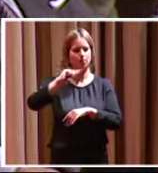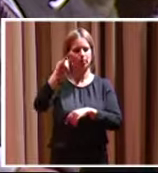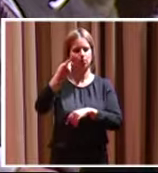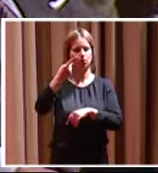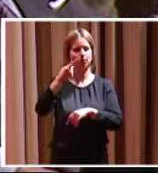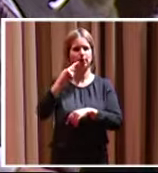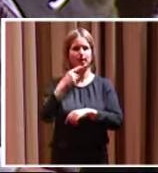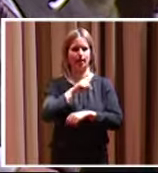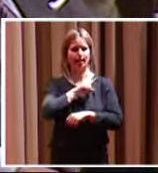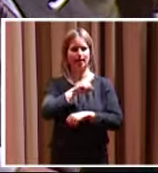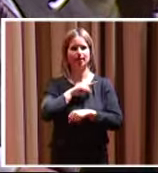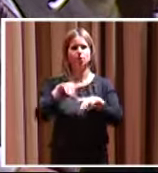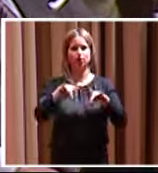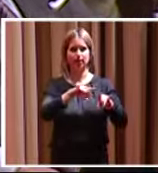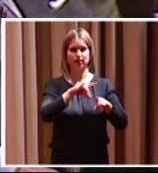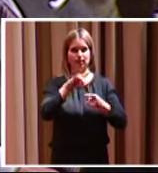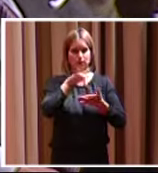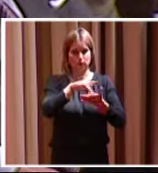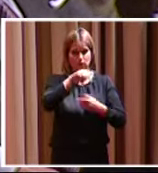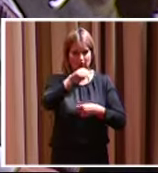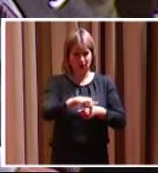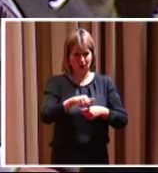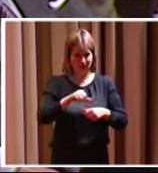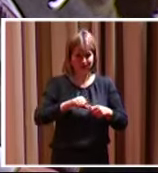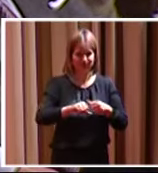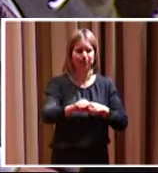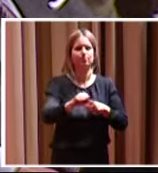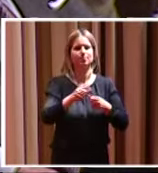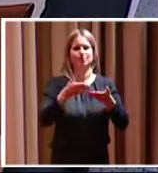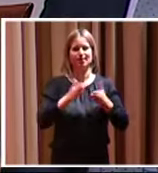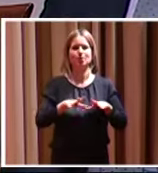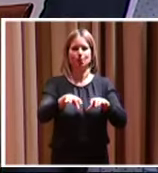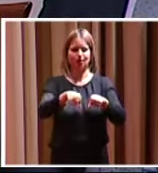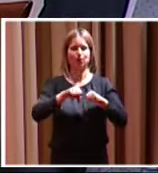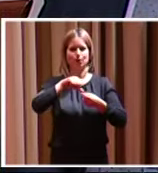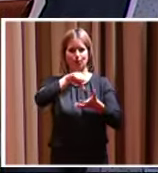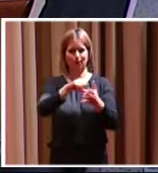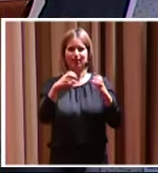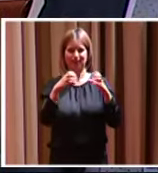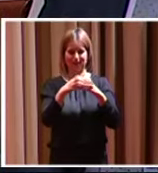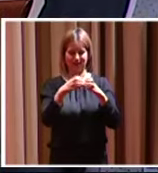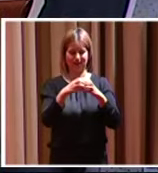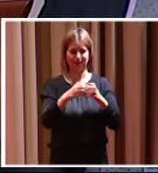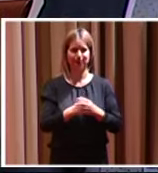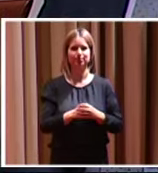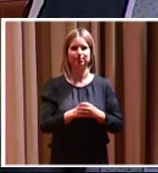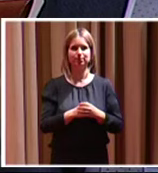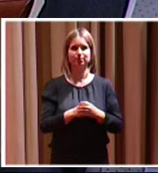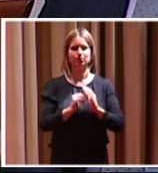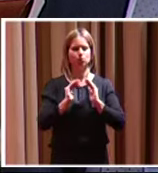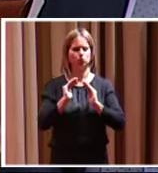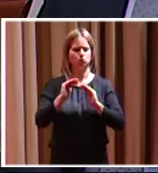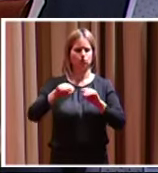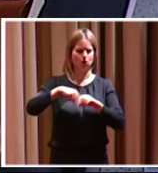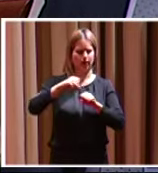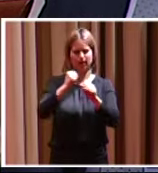de Tierra y desde hoy hijo adoptivo de la ciudad de Granada, su